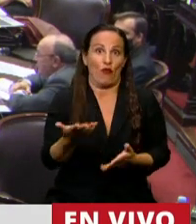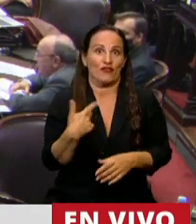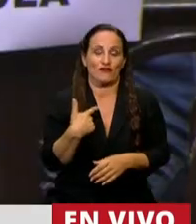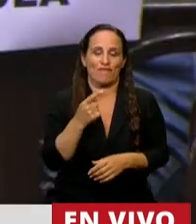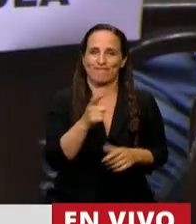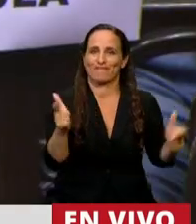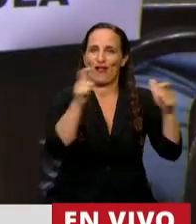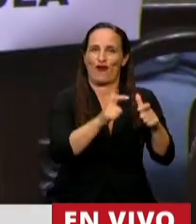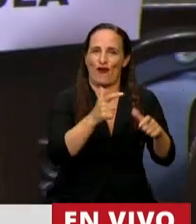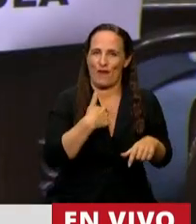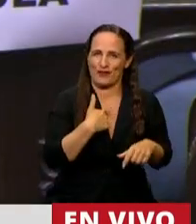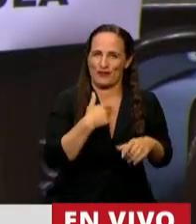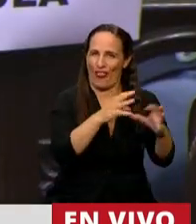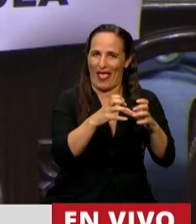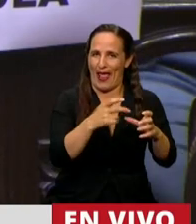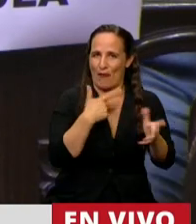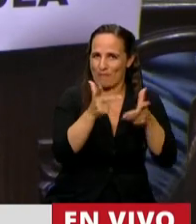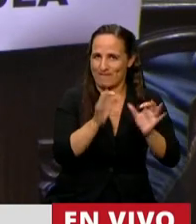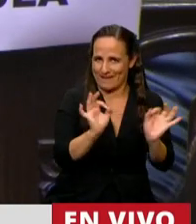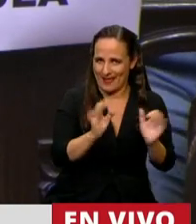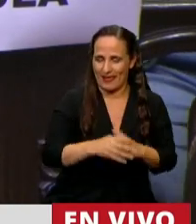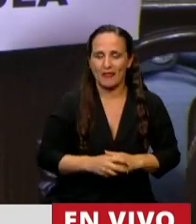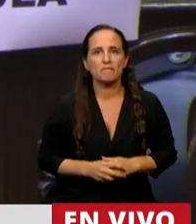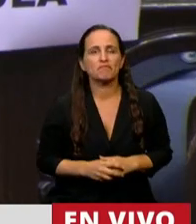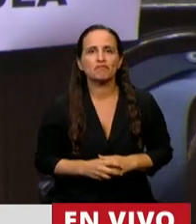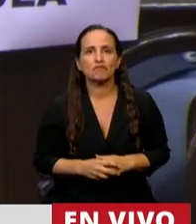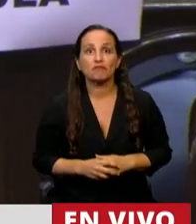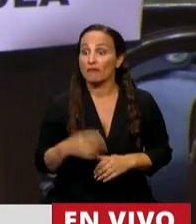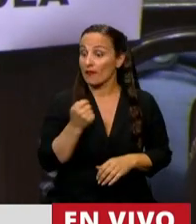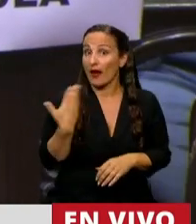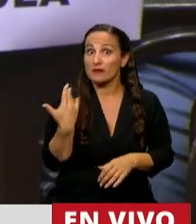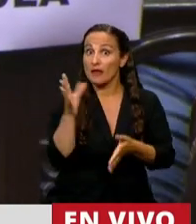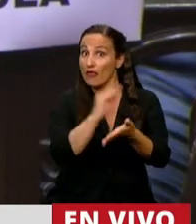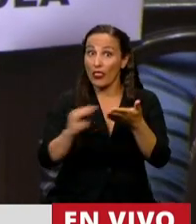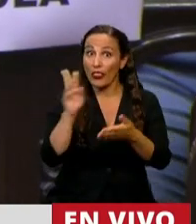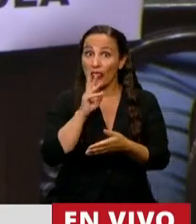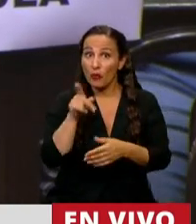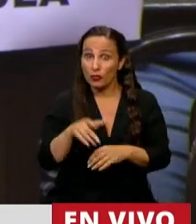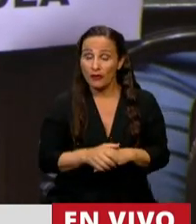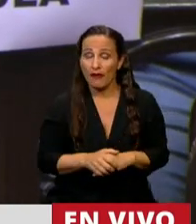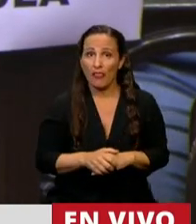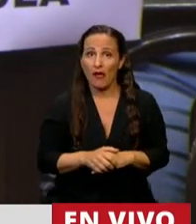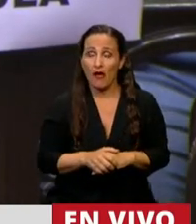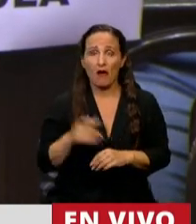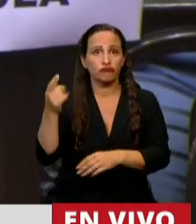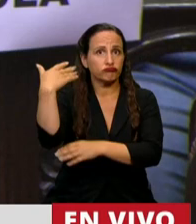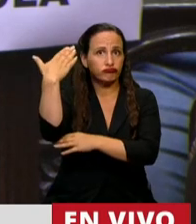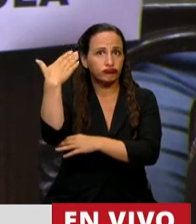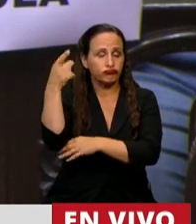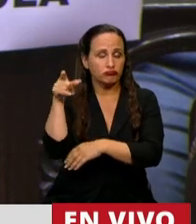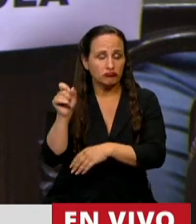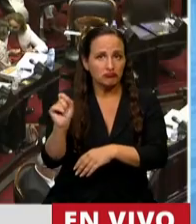en la Comisión de Labor Parlamentaria. Recién una diputada, al hacer su